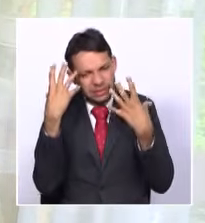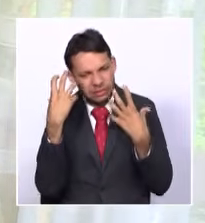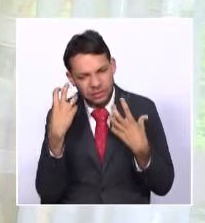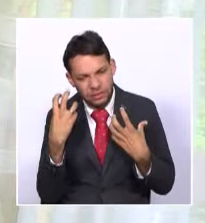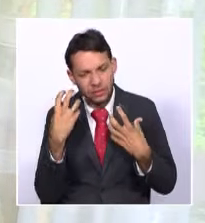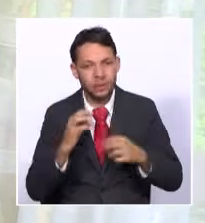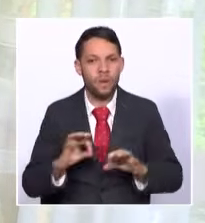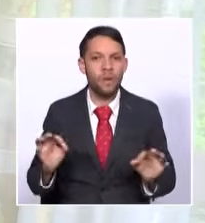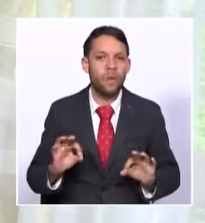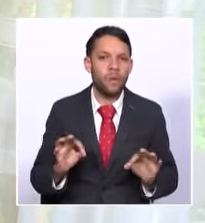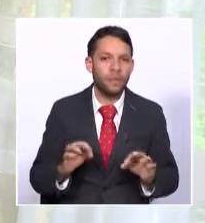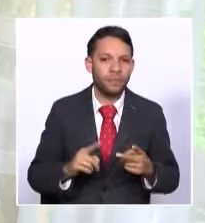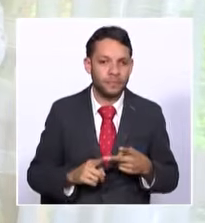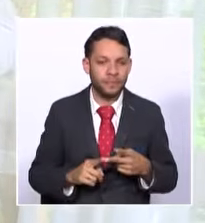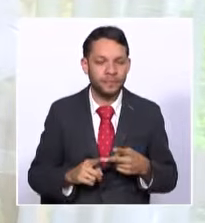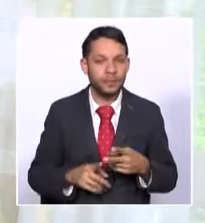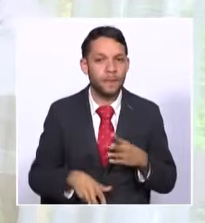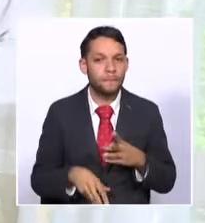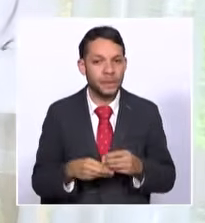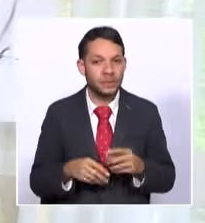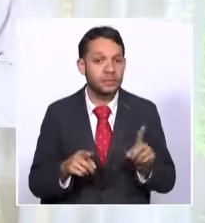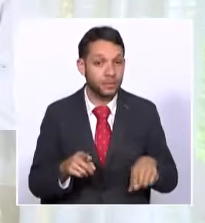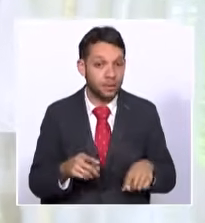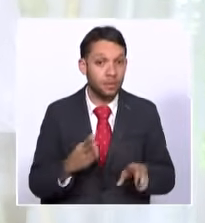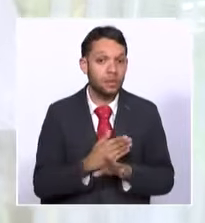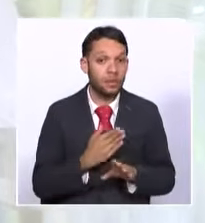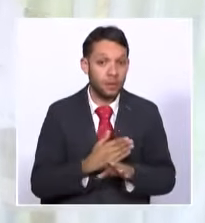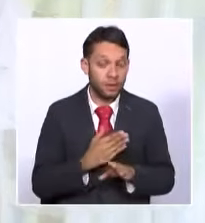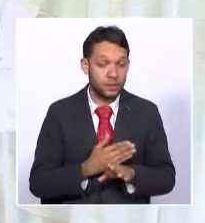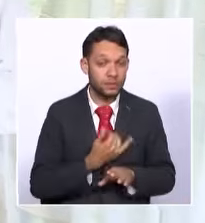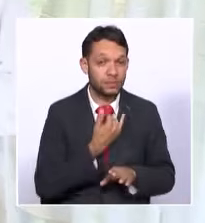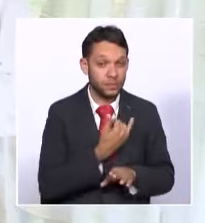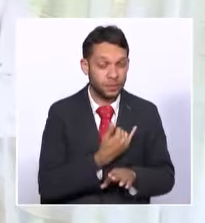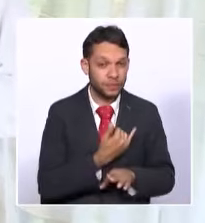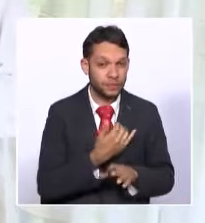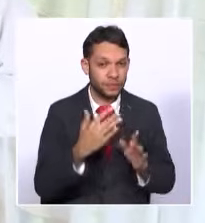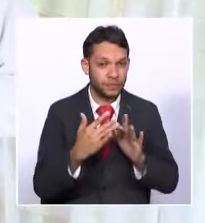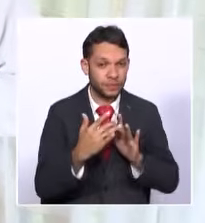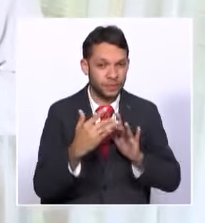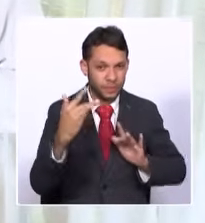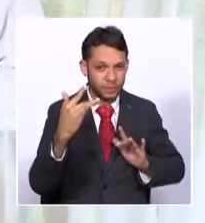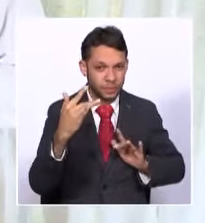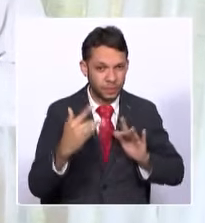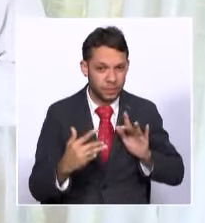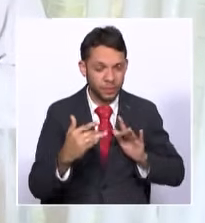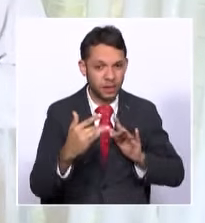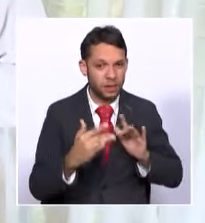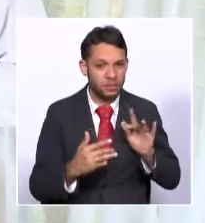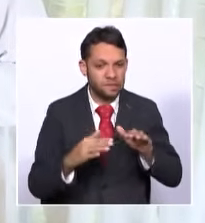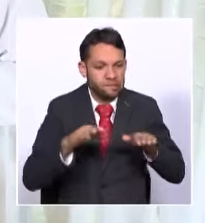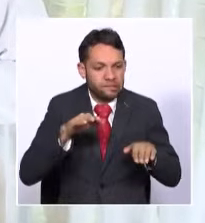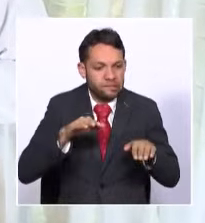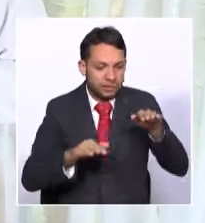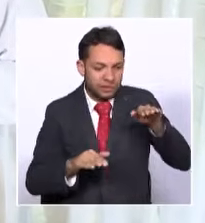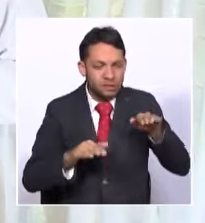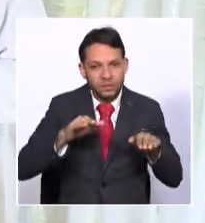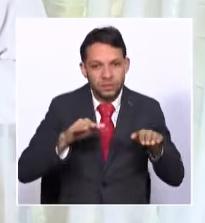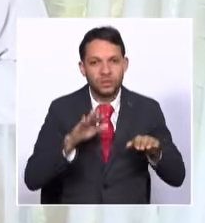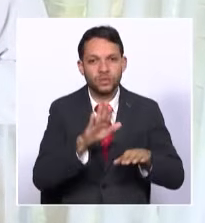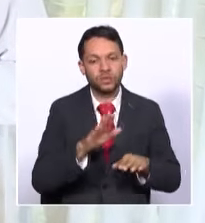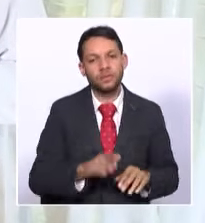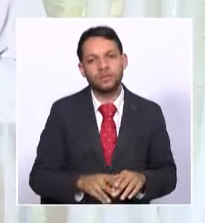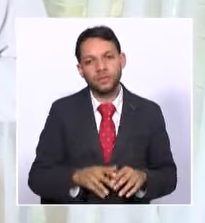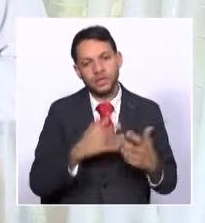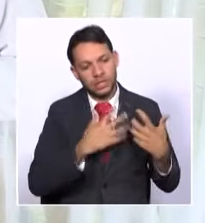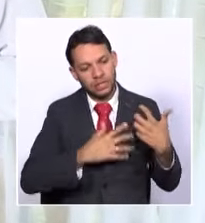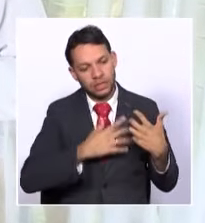Adicionalmente se le ha detectado un acortamiento en una de sus extremidades. Es que él